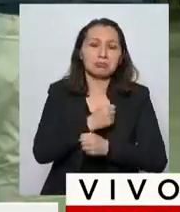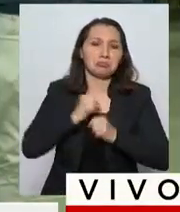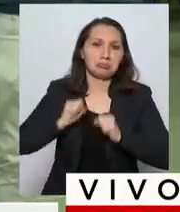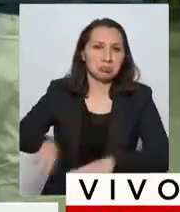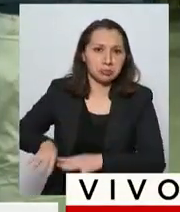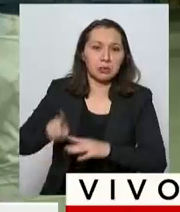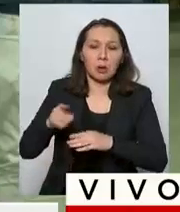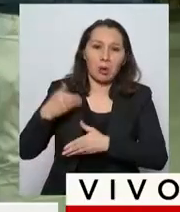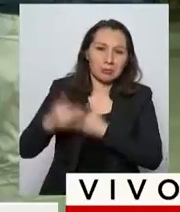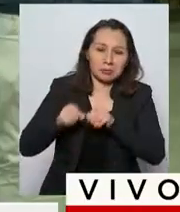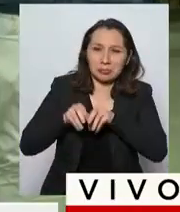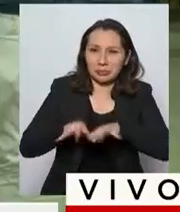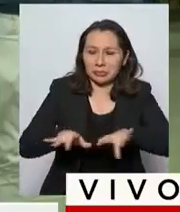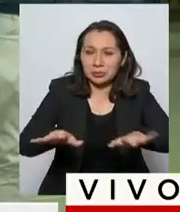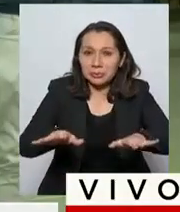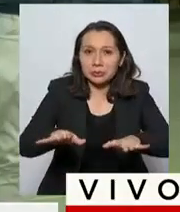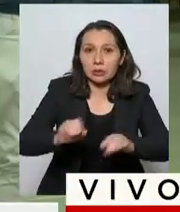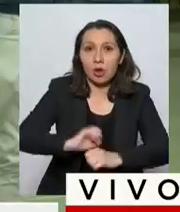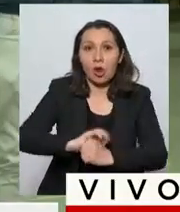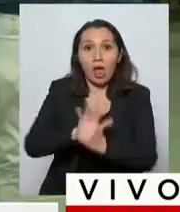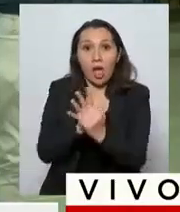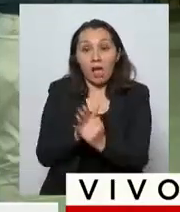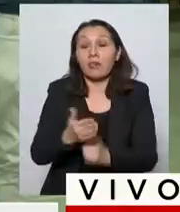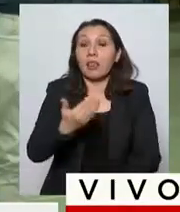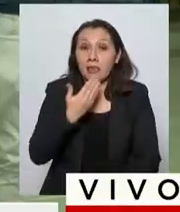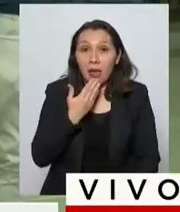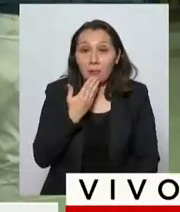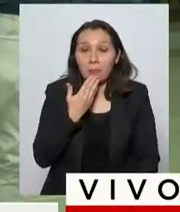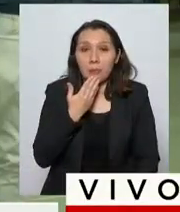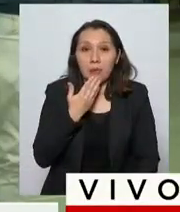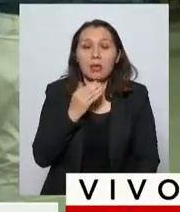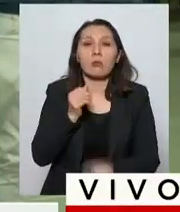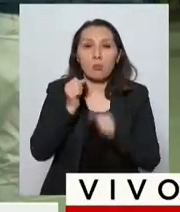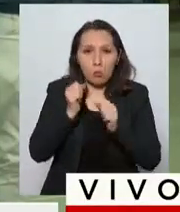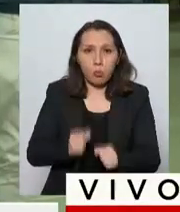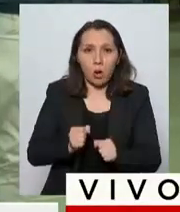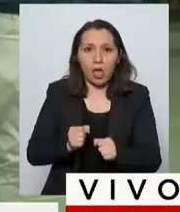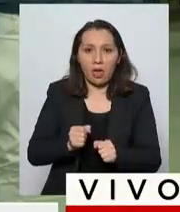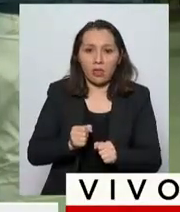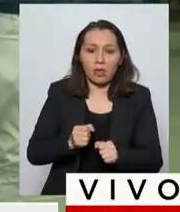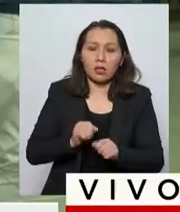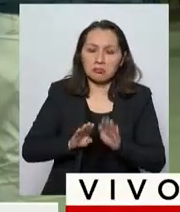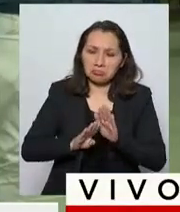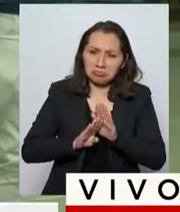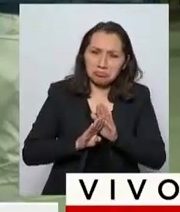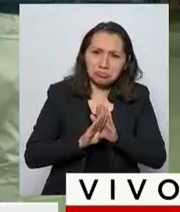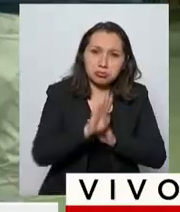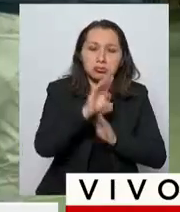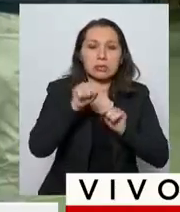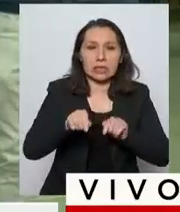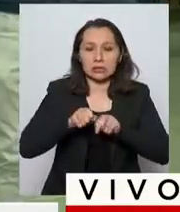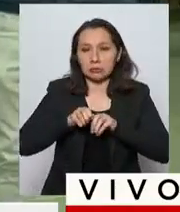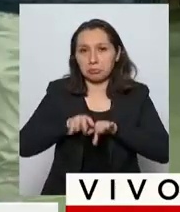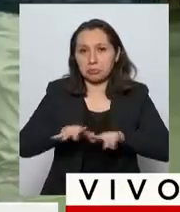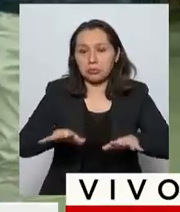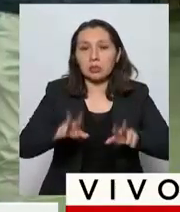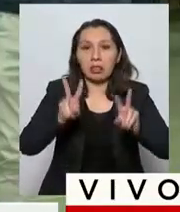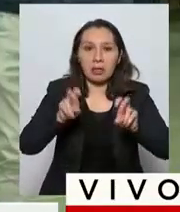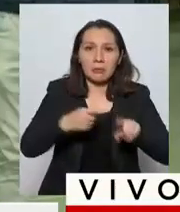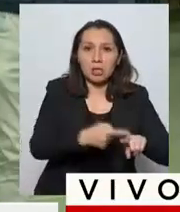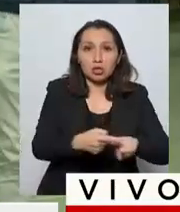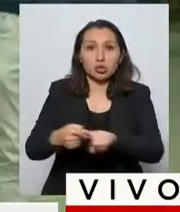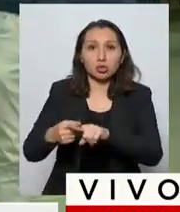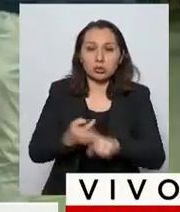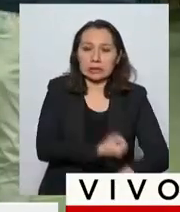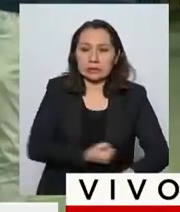pandemia sanitaria del coronavirus y también vamos a ser capaces de superar esta pandemia social de